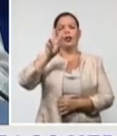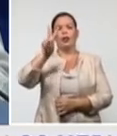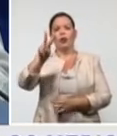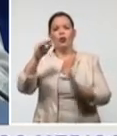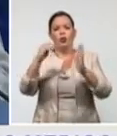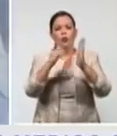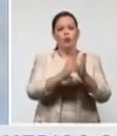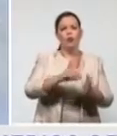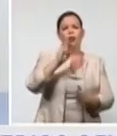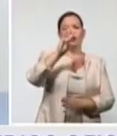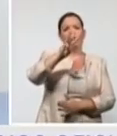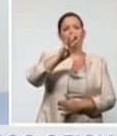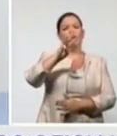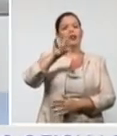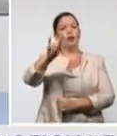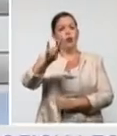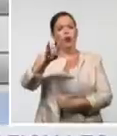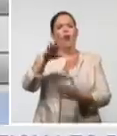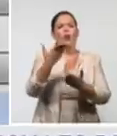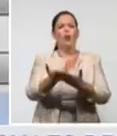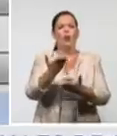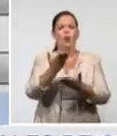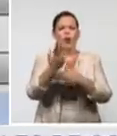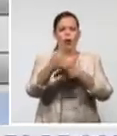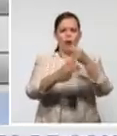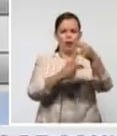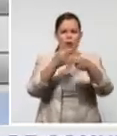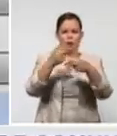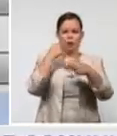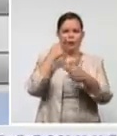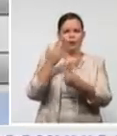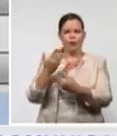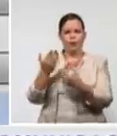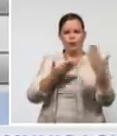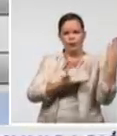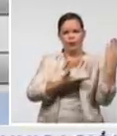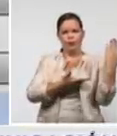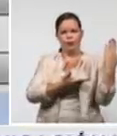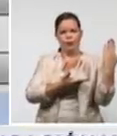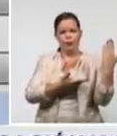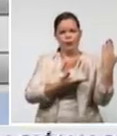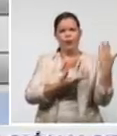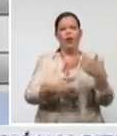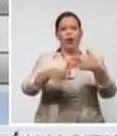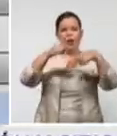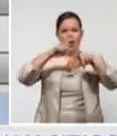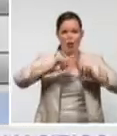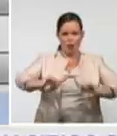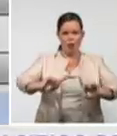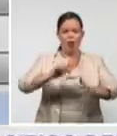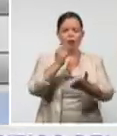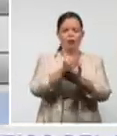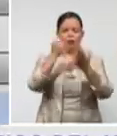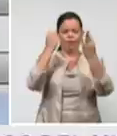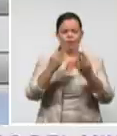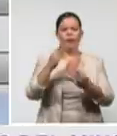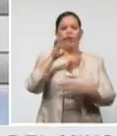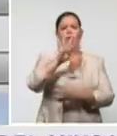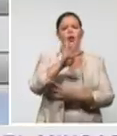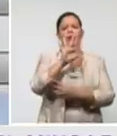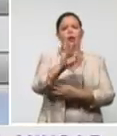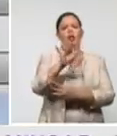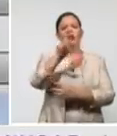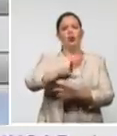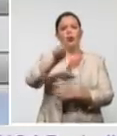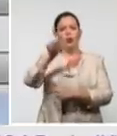332.039 muestras realizadas. Y ayer se confirmaron 48 personas con